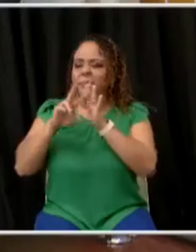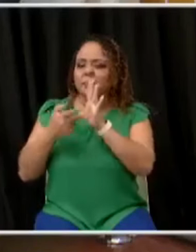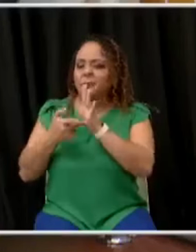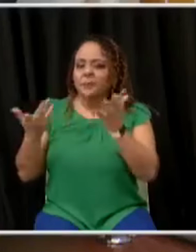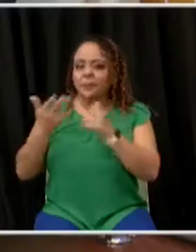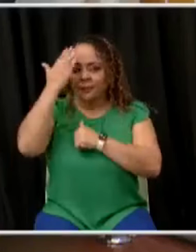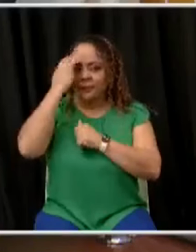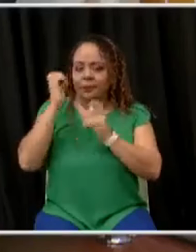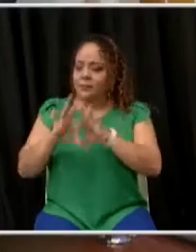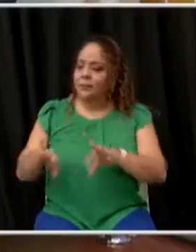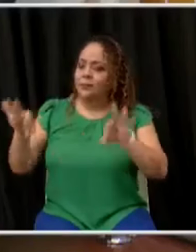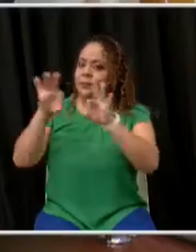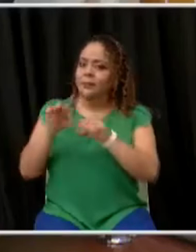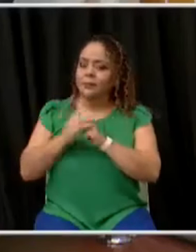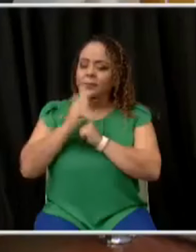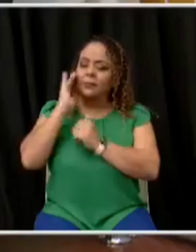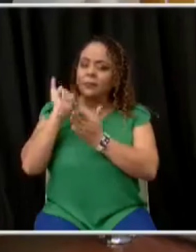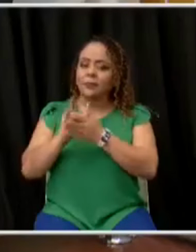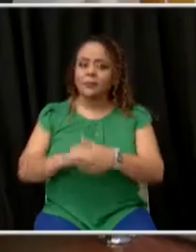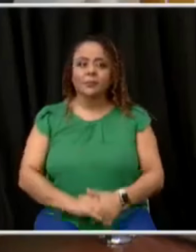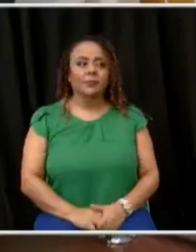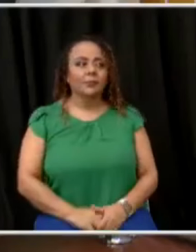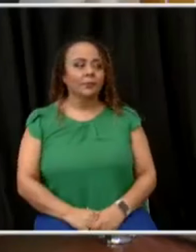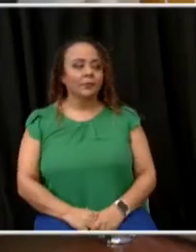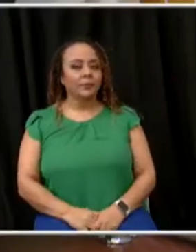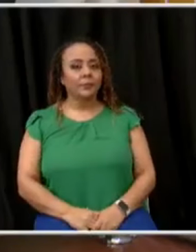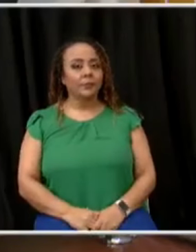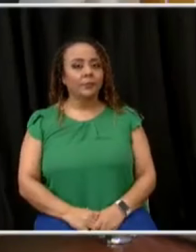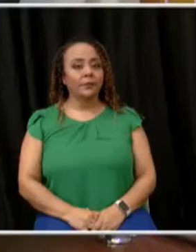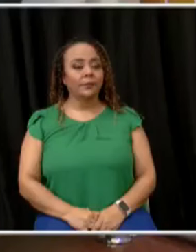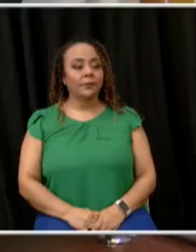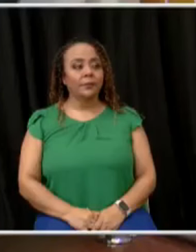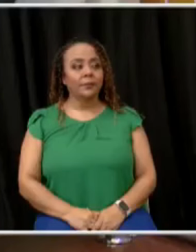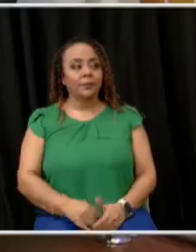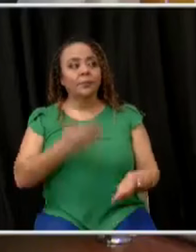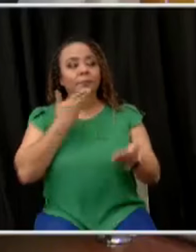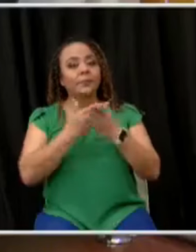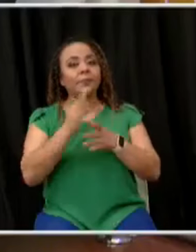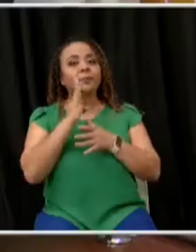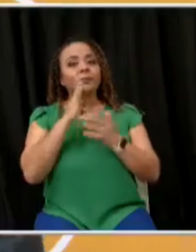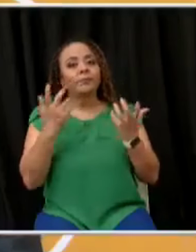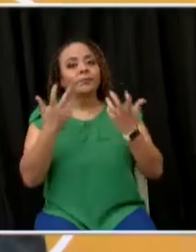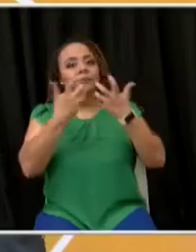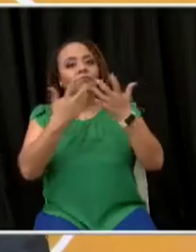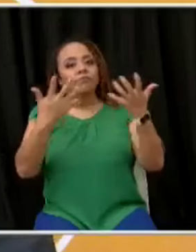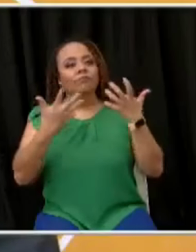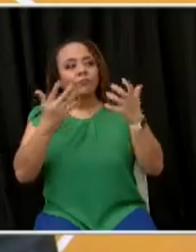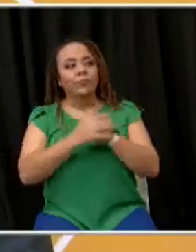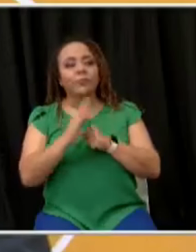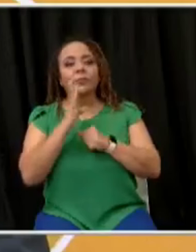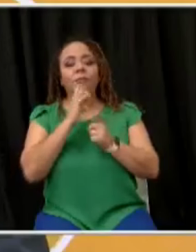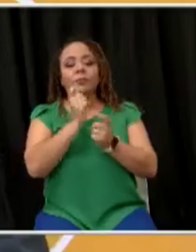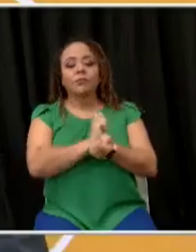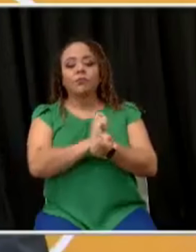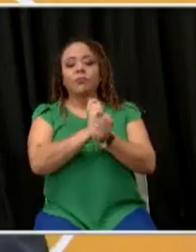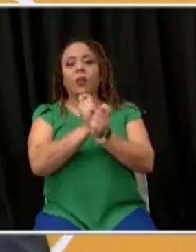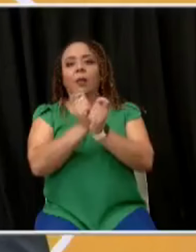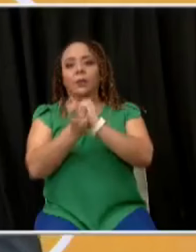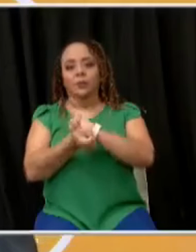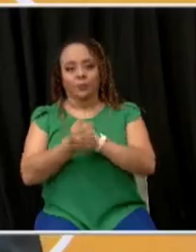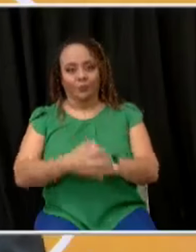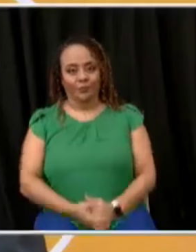¿Y por qué es importante conocer esto? Bueno, hablar de aclimatación es hablar de adaptación, ¿eh,